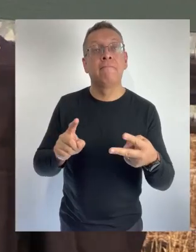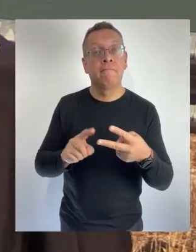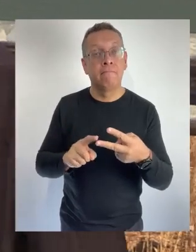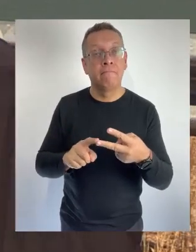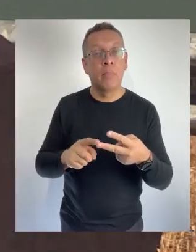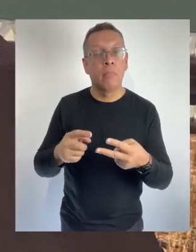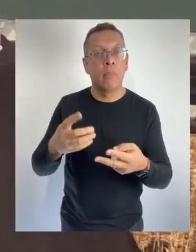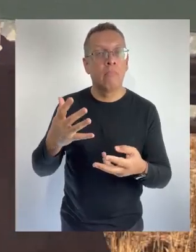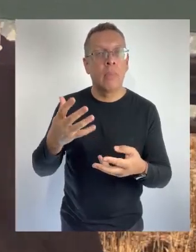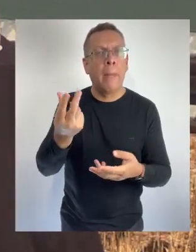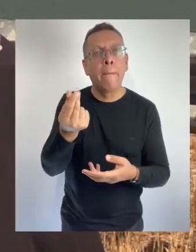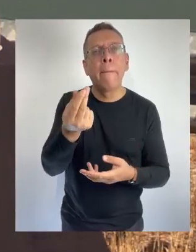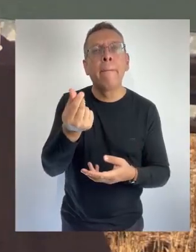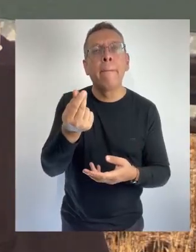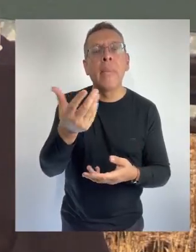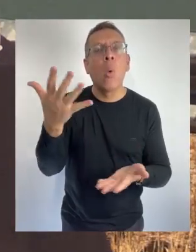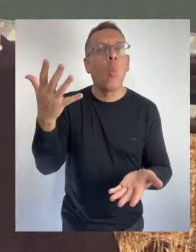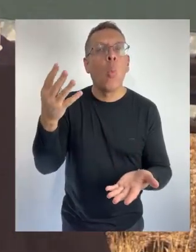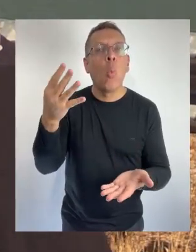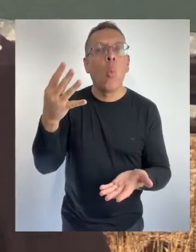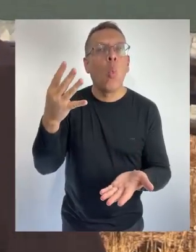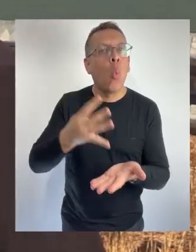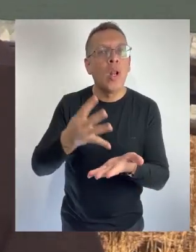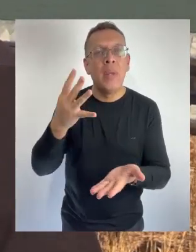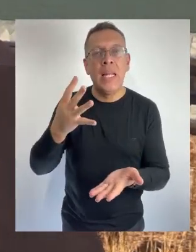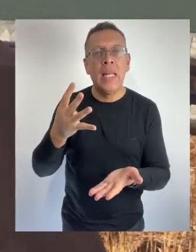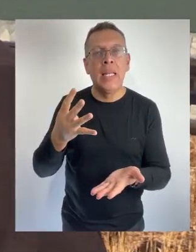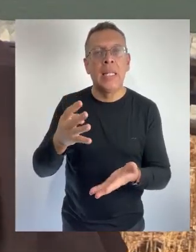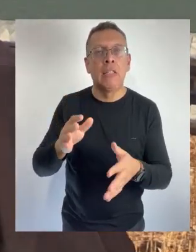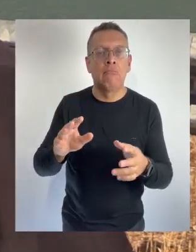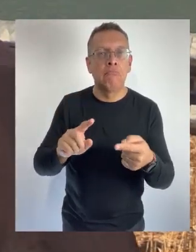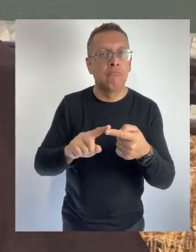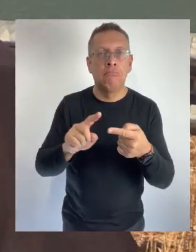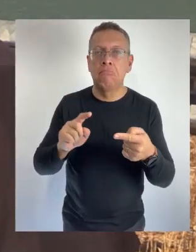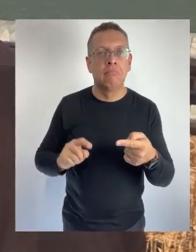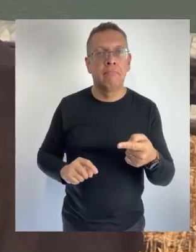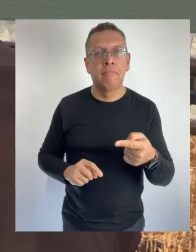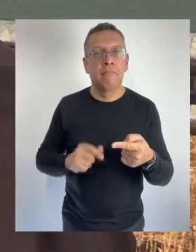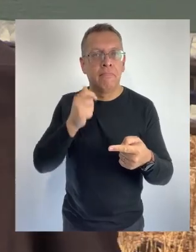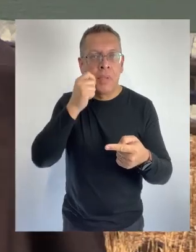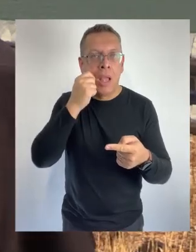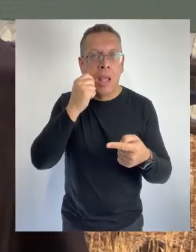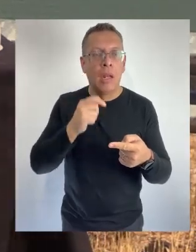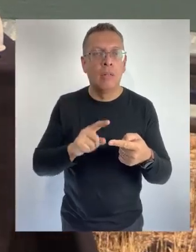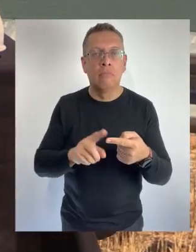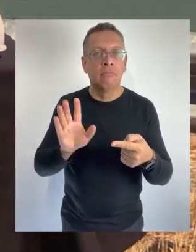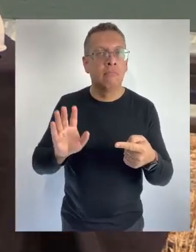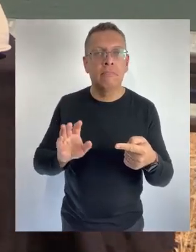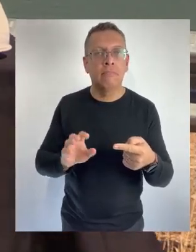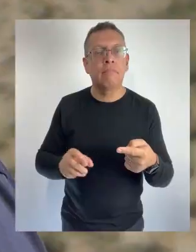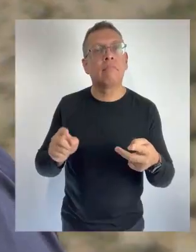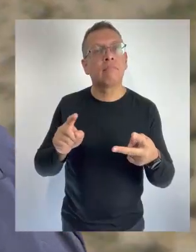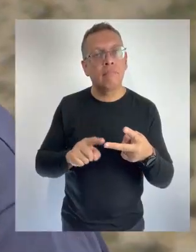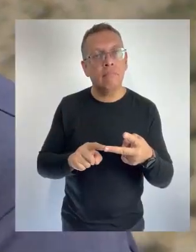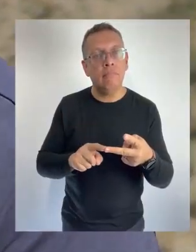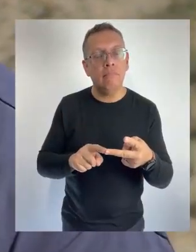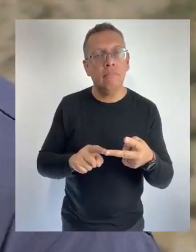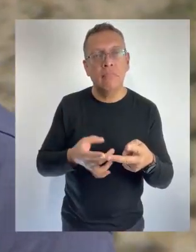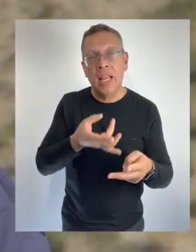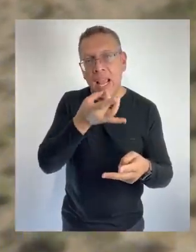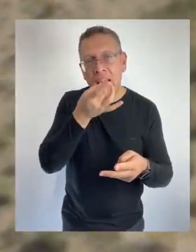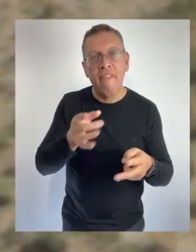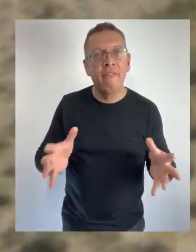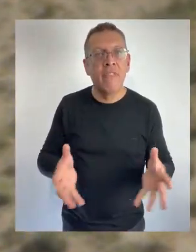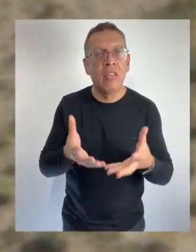4.000 pesos. Pero después tú volver a. Después es puro verdura. Entonces, para un plato. Es un plato, 4.500,